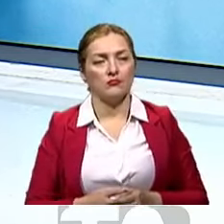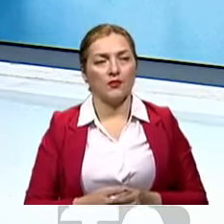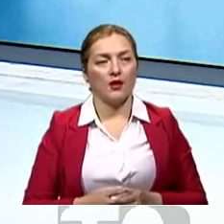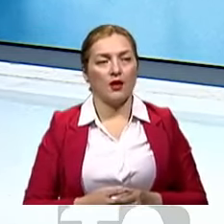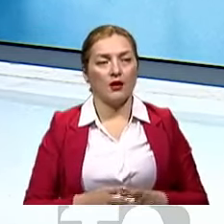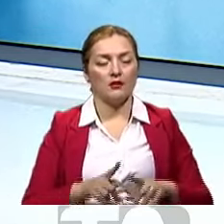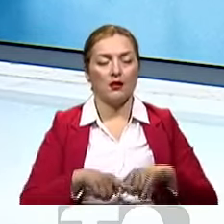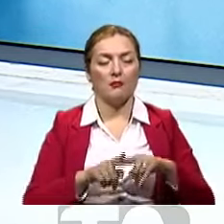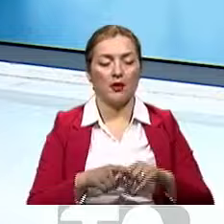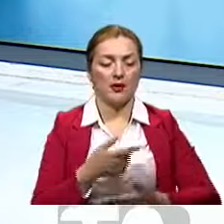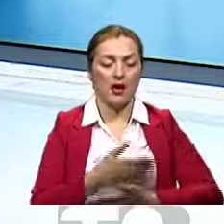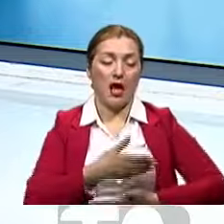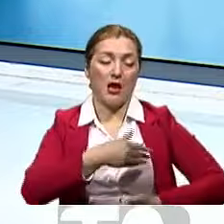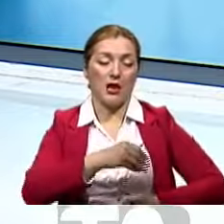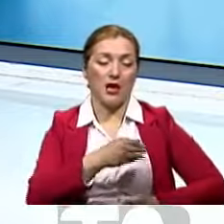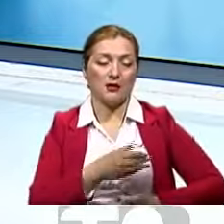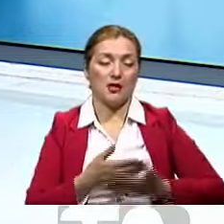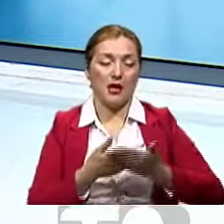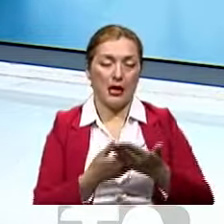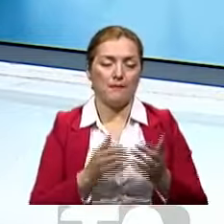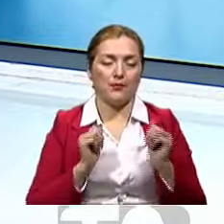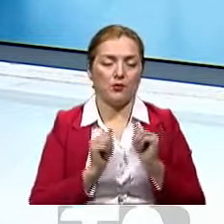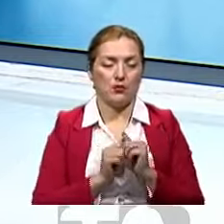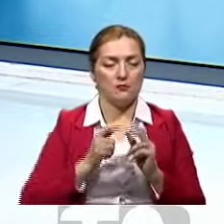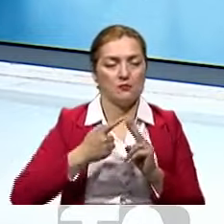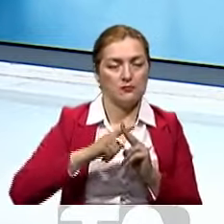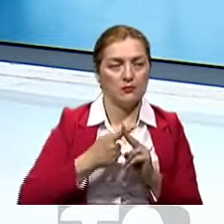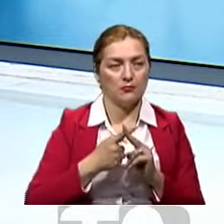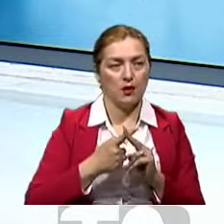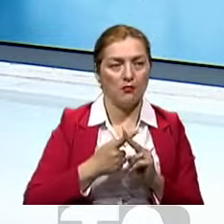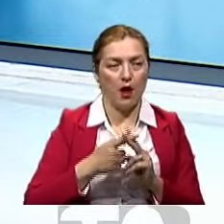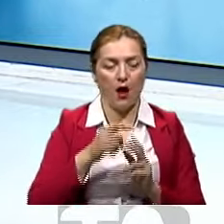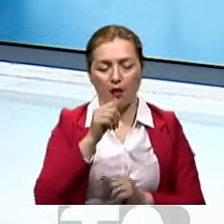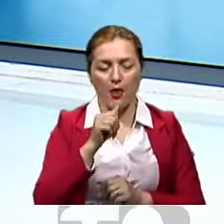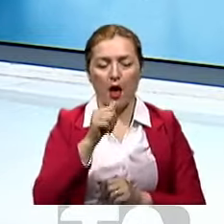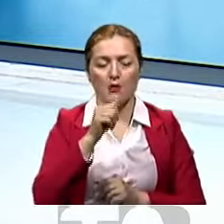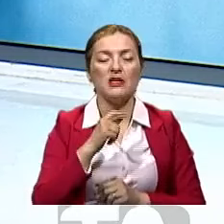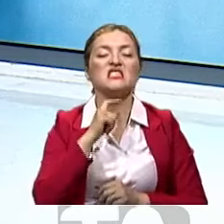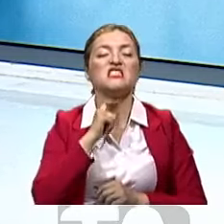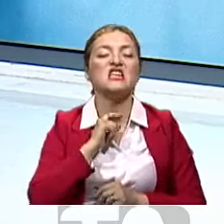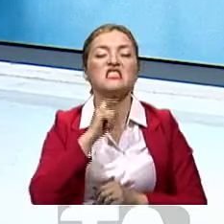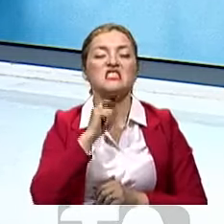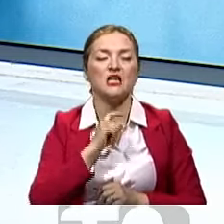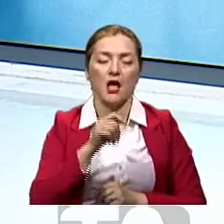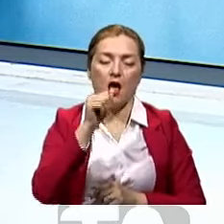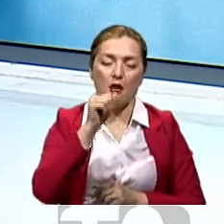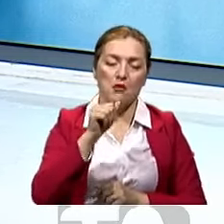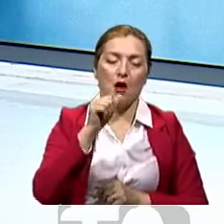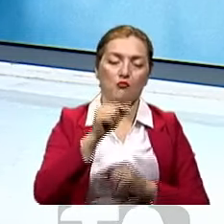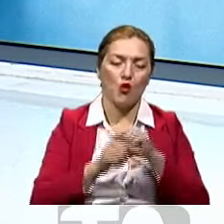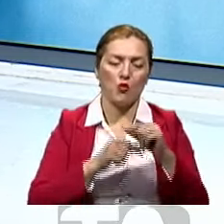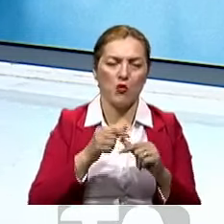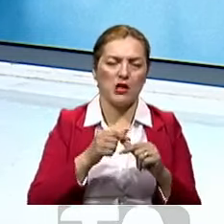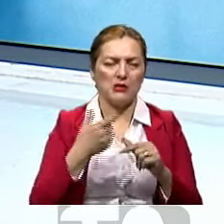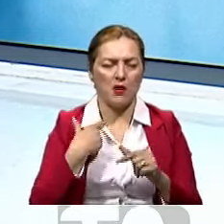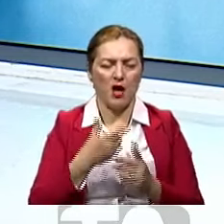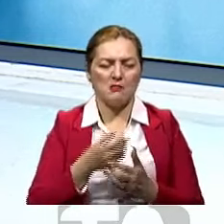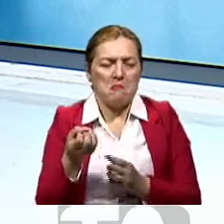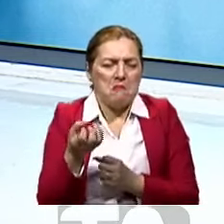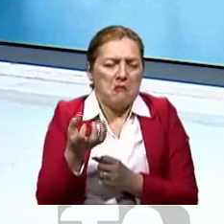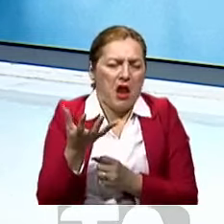bebé. Incluso en cada toma, por ejemplo, al inicio es líquida para saciar su sed y poco a poco se vuelve más espesa y